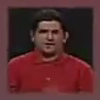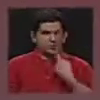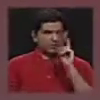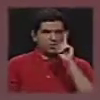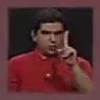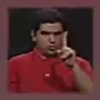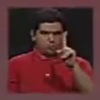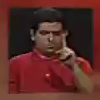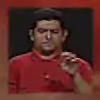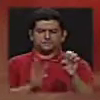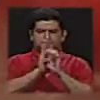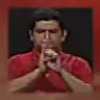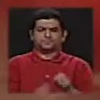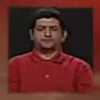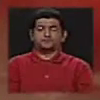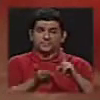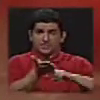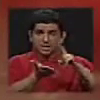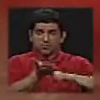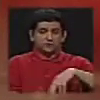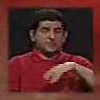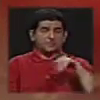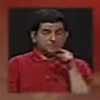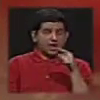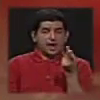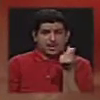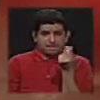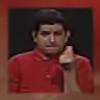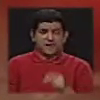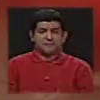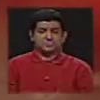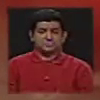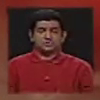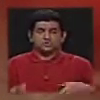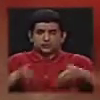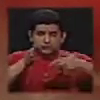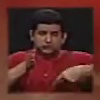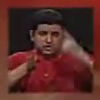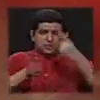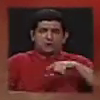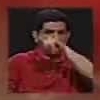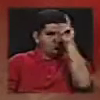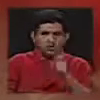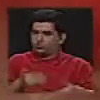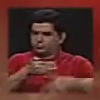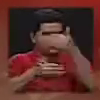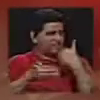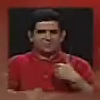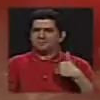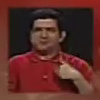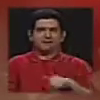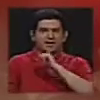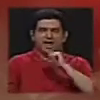uno. Por ejemplo, el contrato, los precios de los peajes nunca fueron consultados previamente a